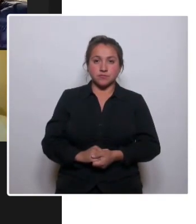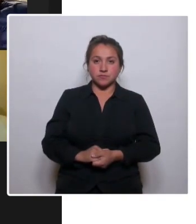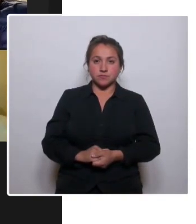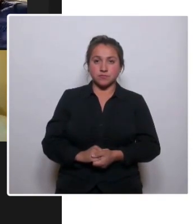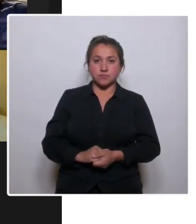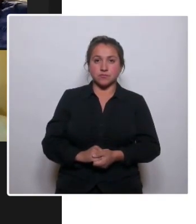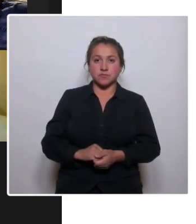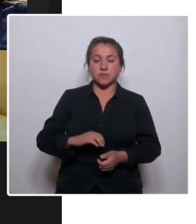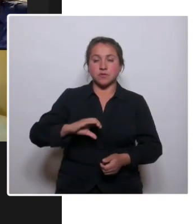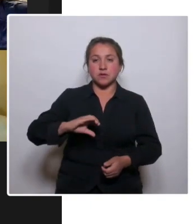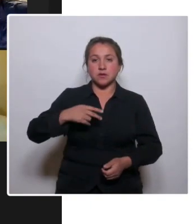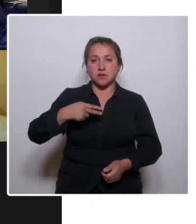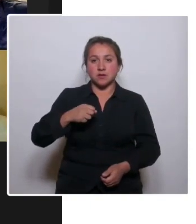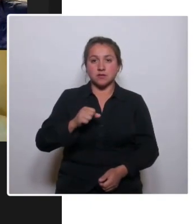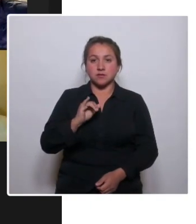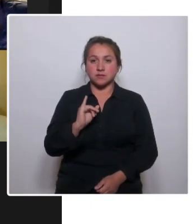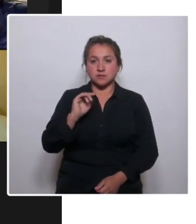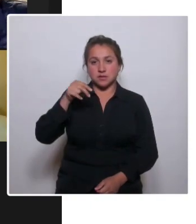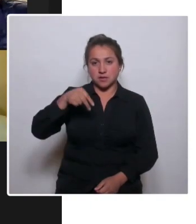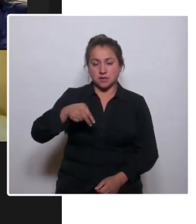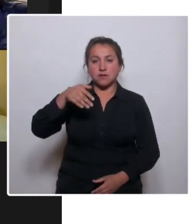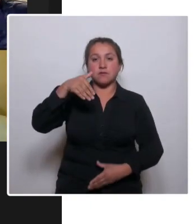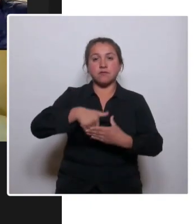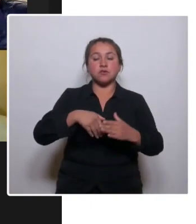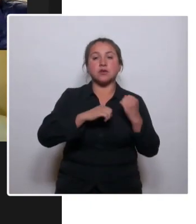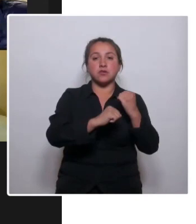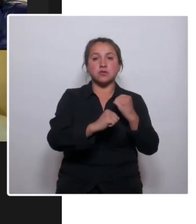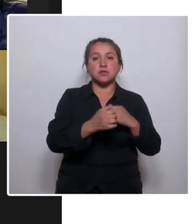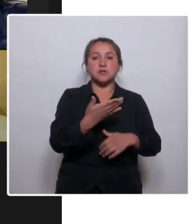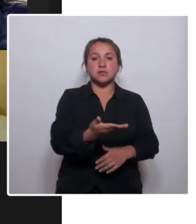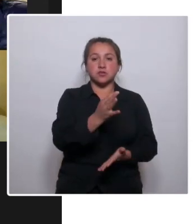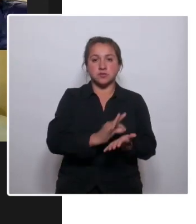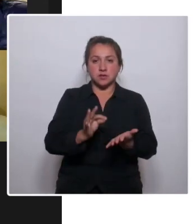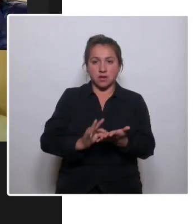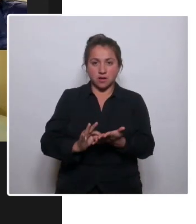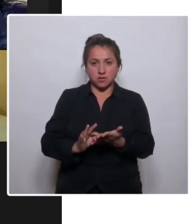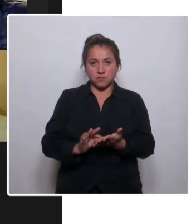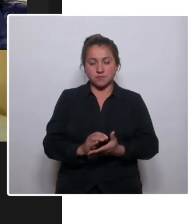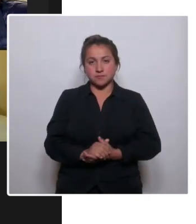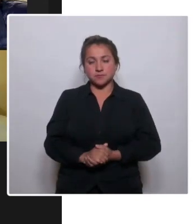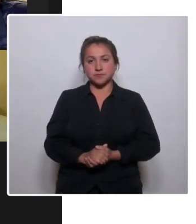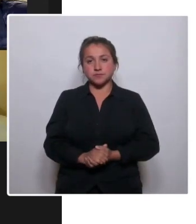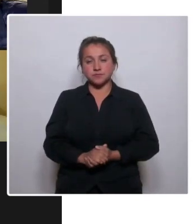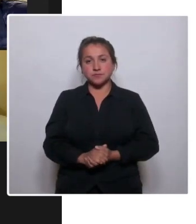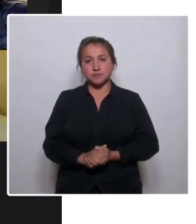Convencional Fuad Chaín. Voto en contra, señor secretario.